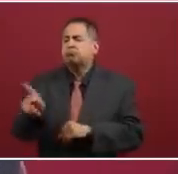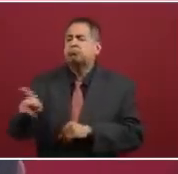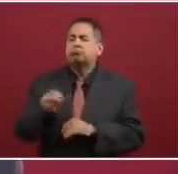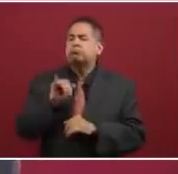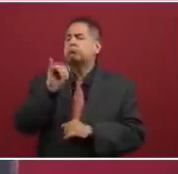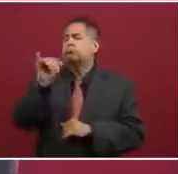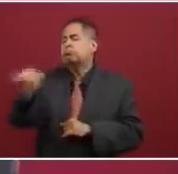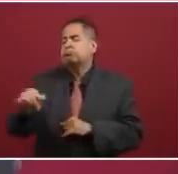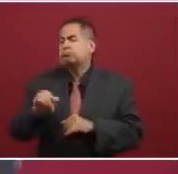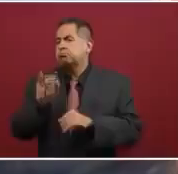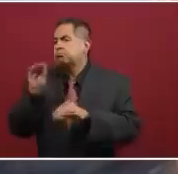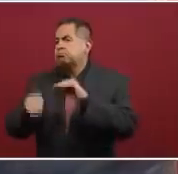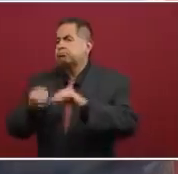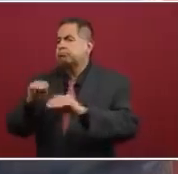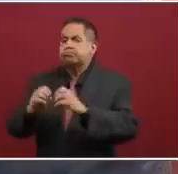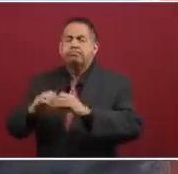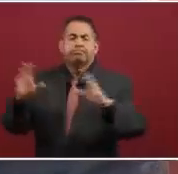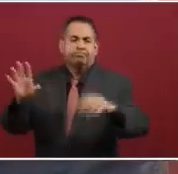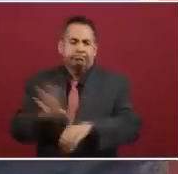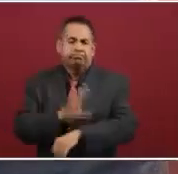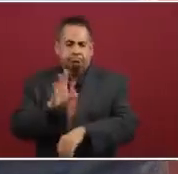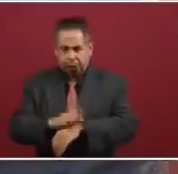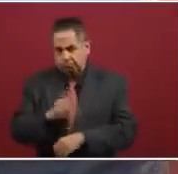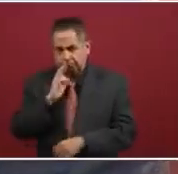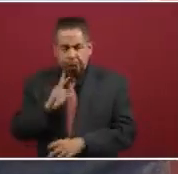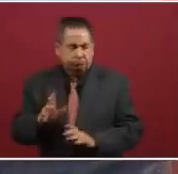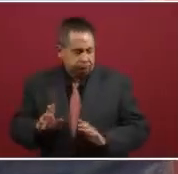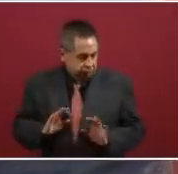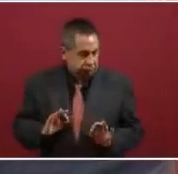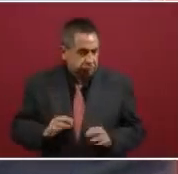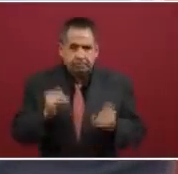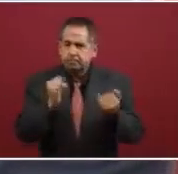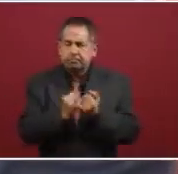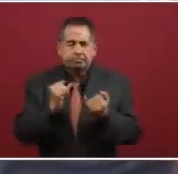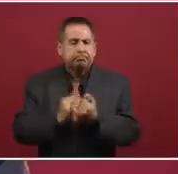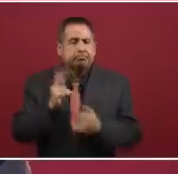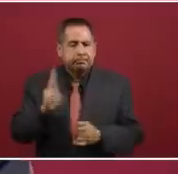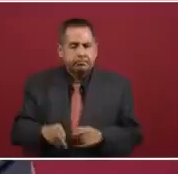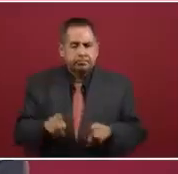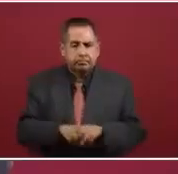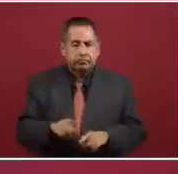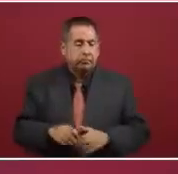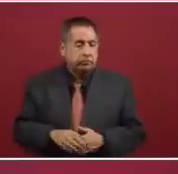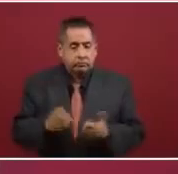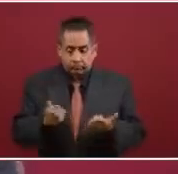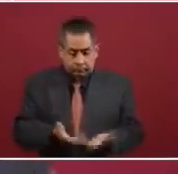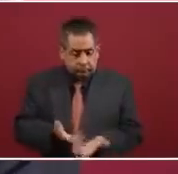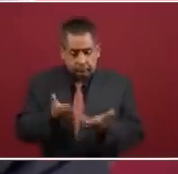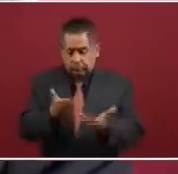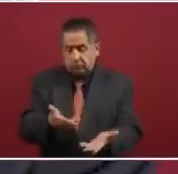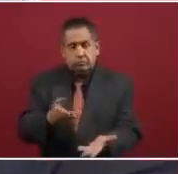porque no resultaba rentable. Pero son servicios